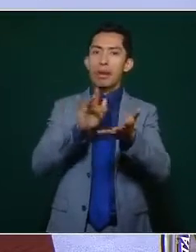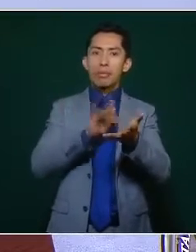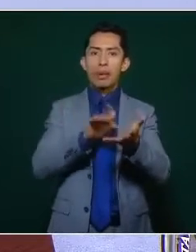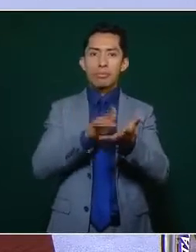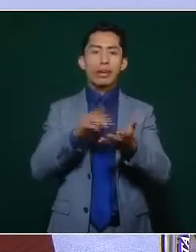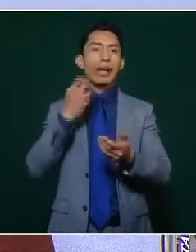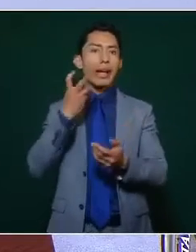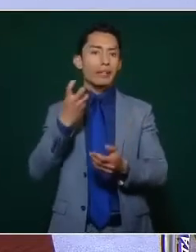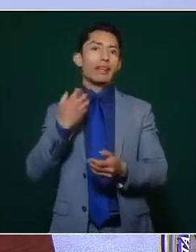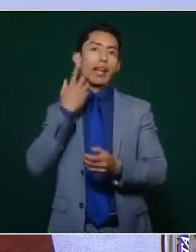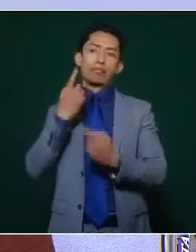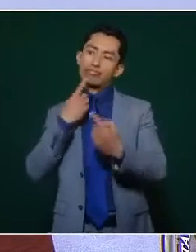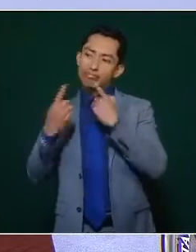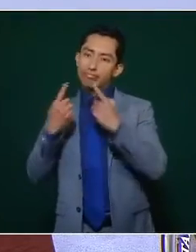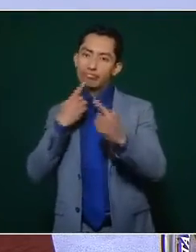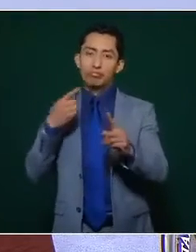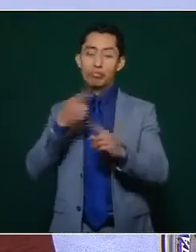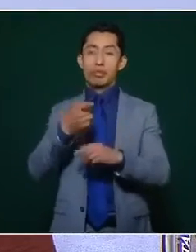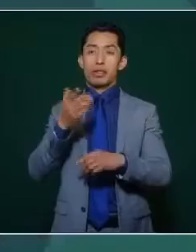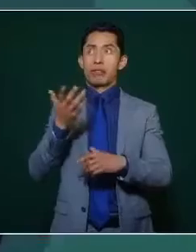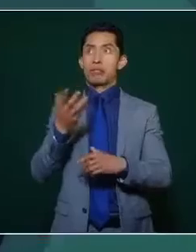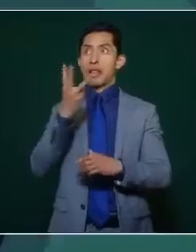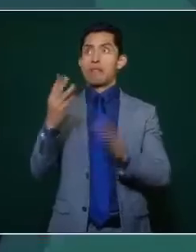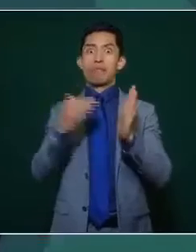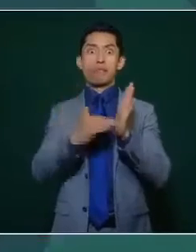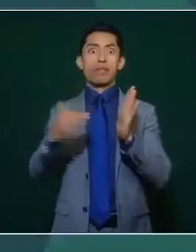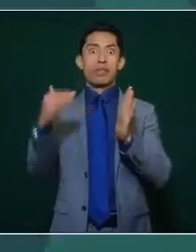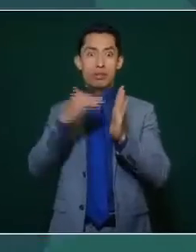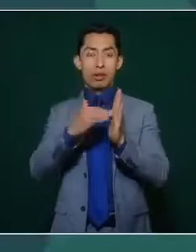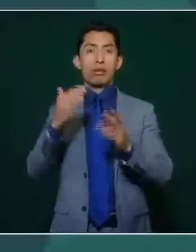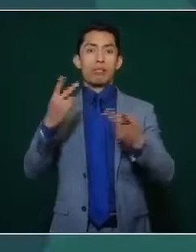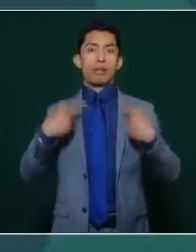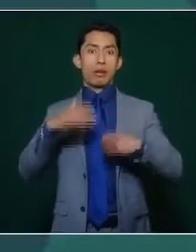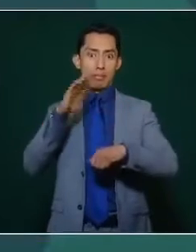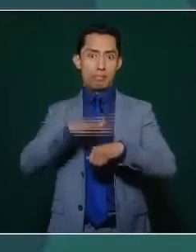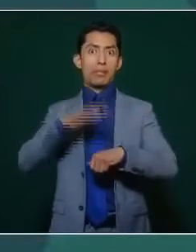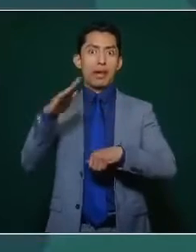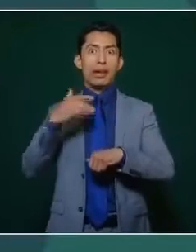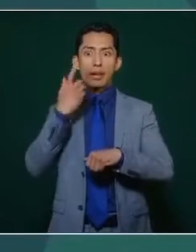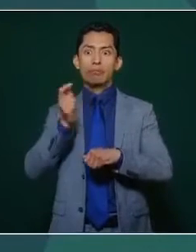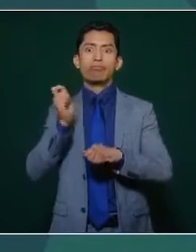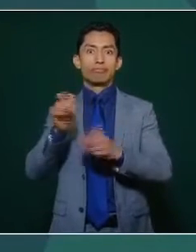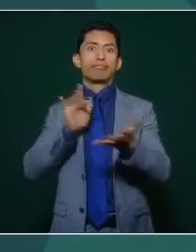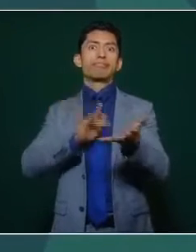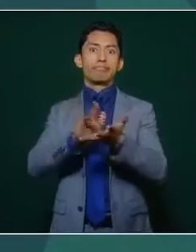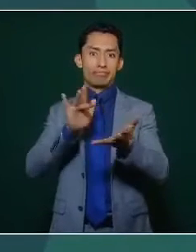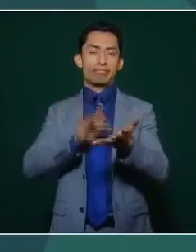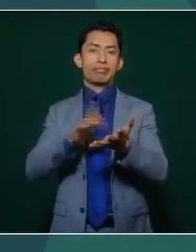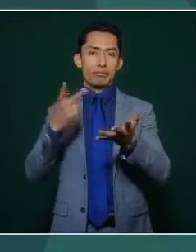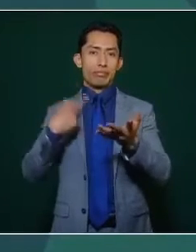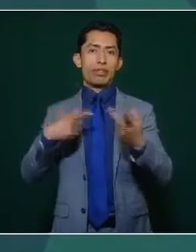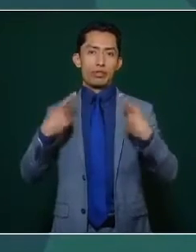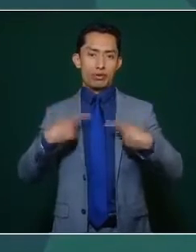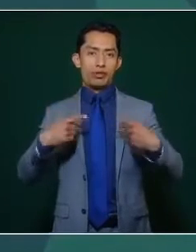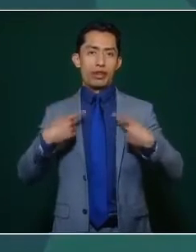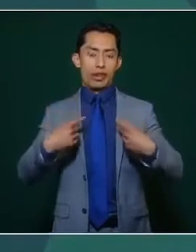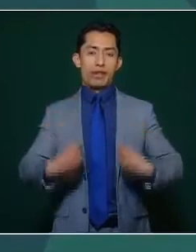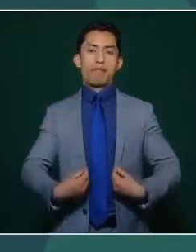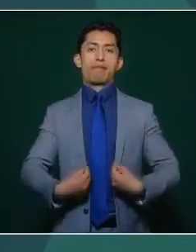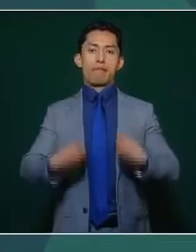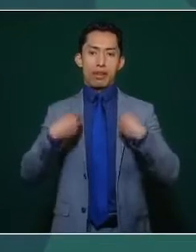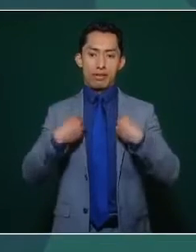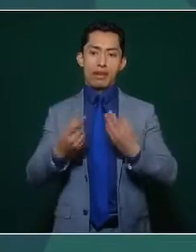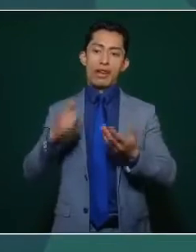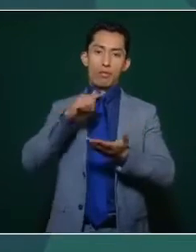de más de 3 millones de personas, de habitantes que tiene el